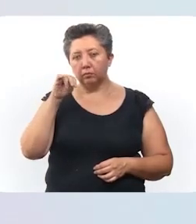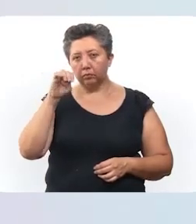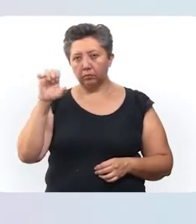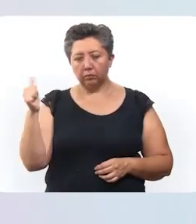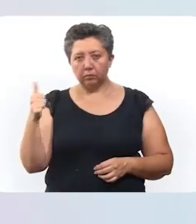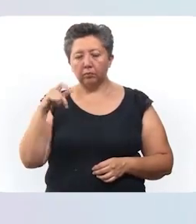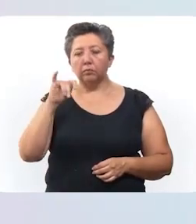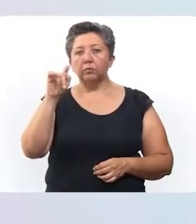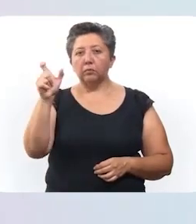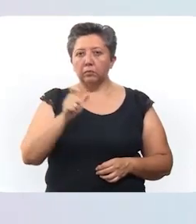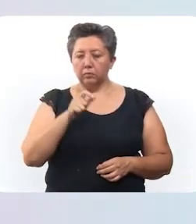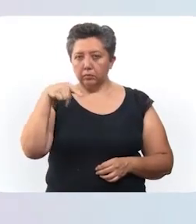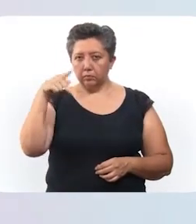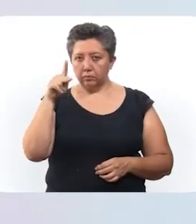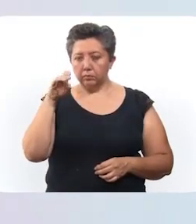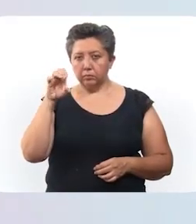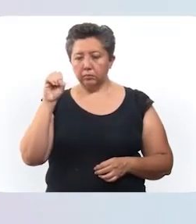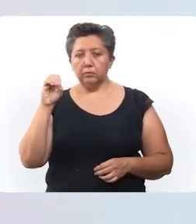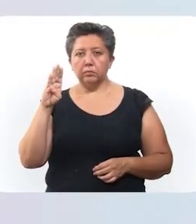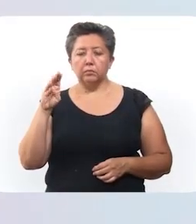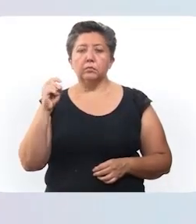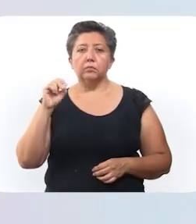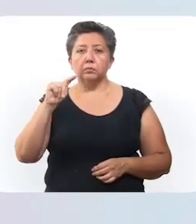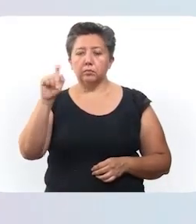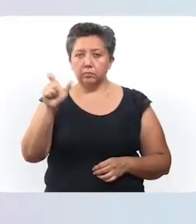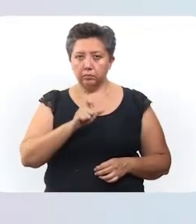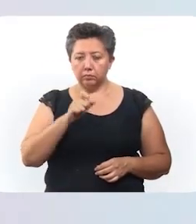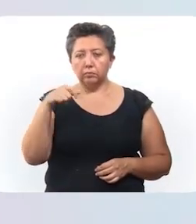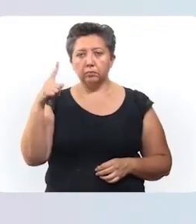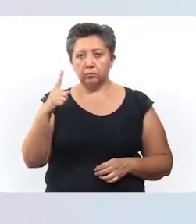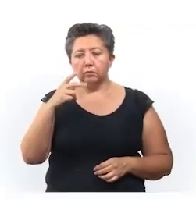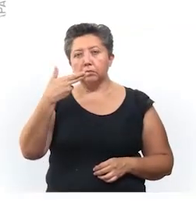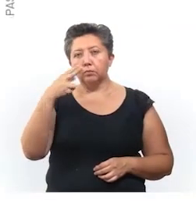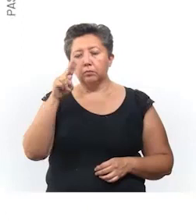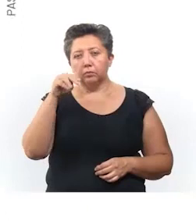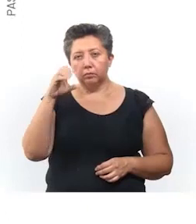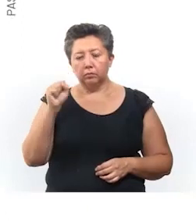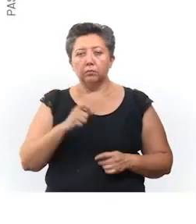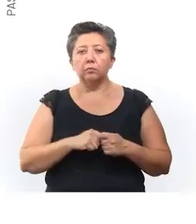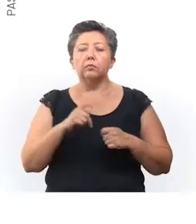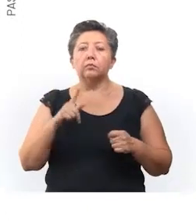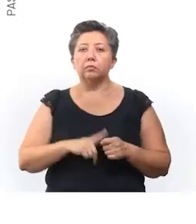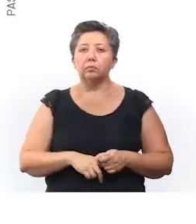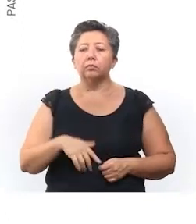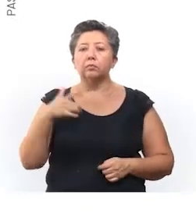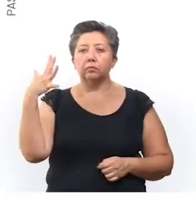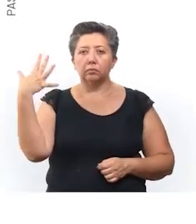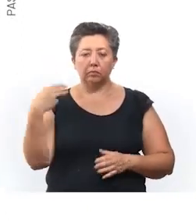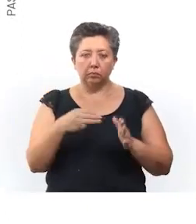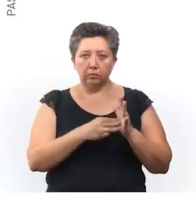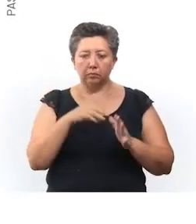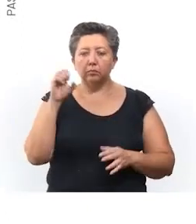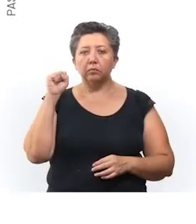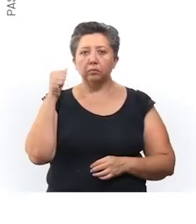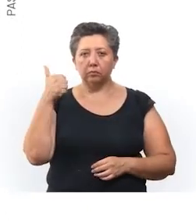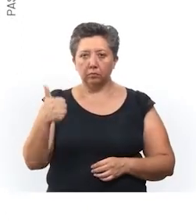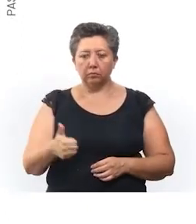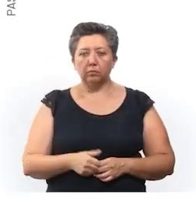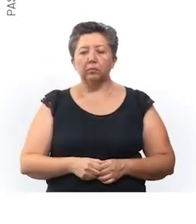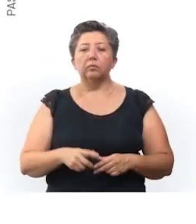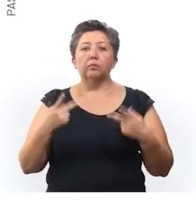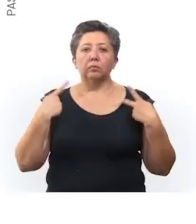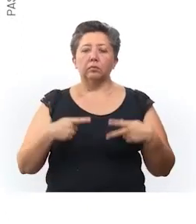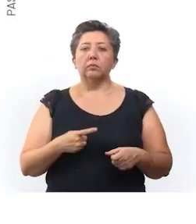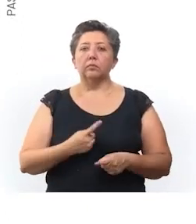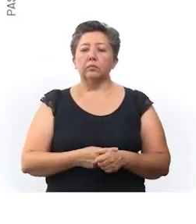1 en Tixcocop, 1 en Muxupip, Tecash y 1 en Junucmá. En total, son 5.066